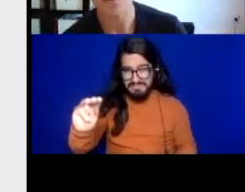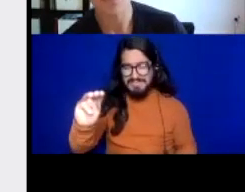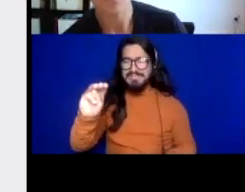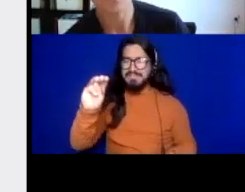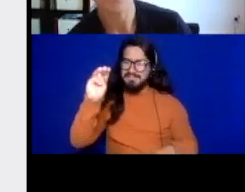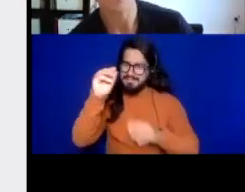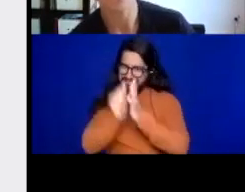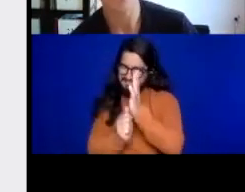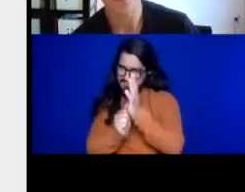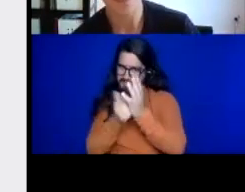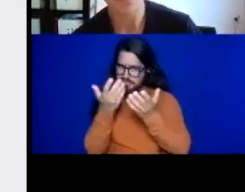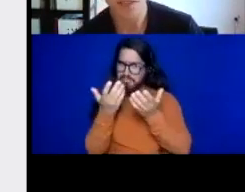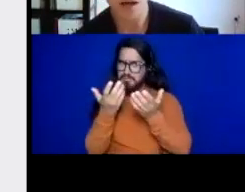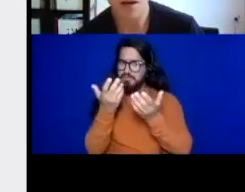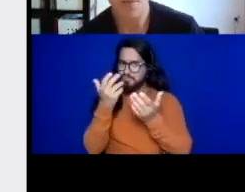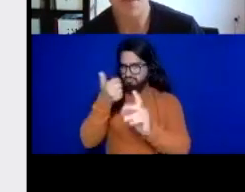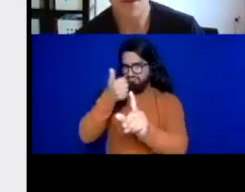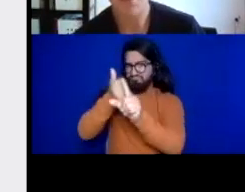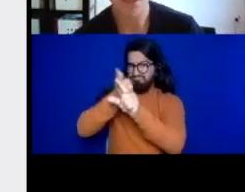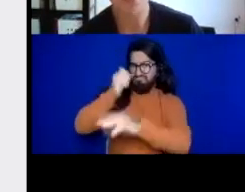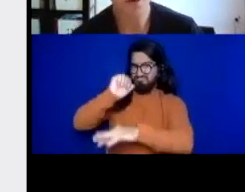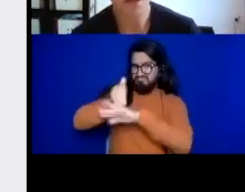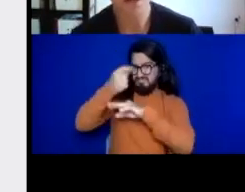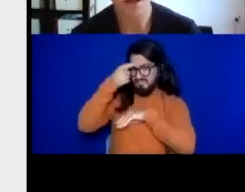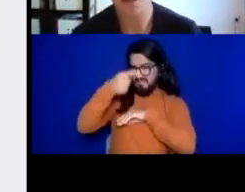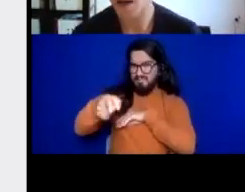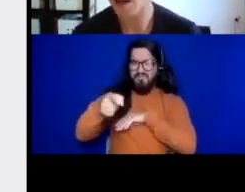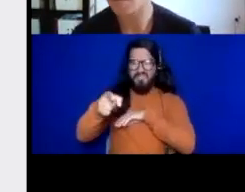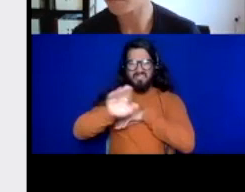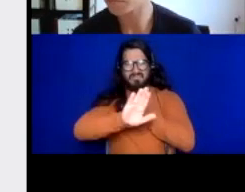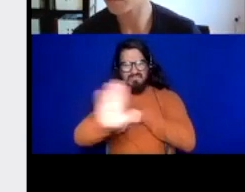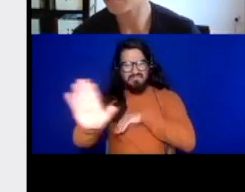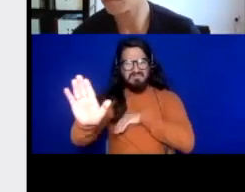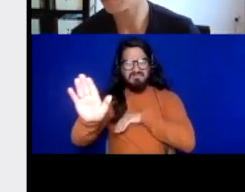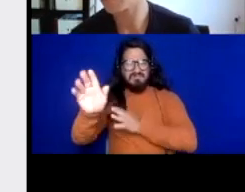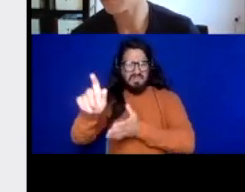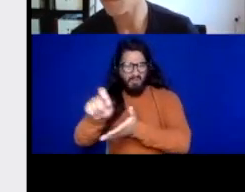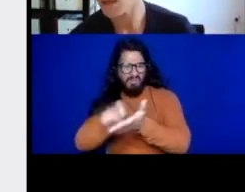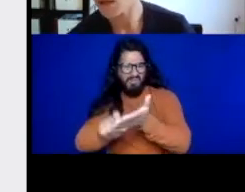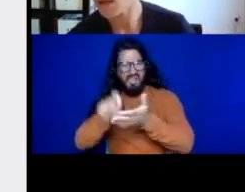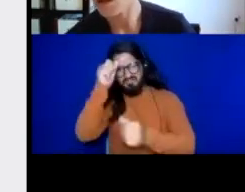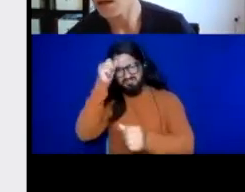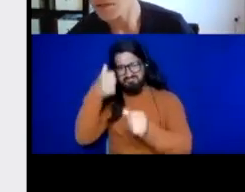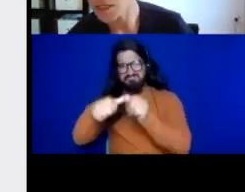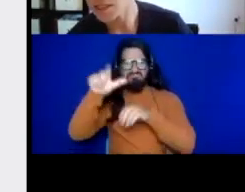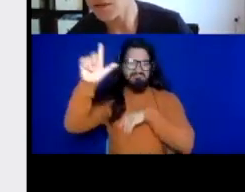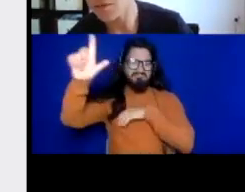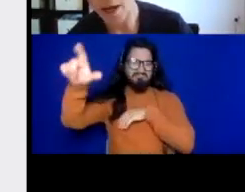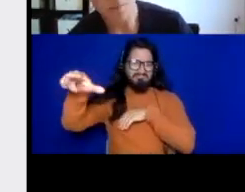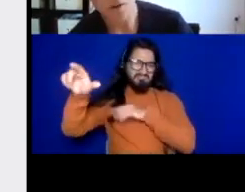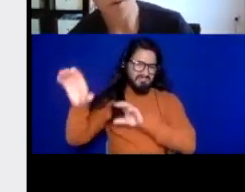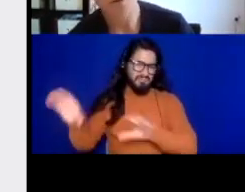redes sociales. Por favor, instálenlo para ti, para usted mismo, y háganse una notita.